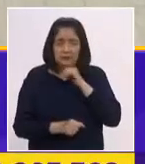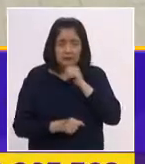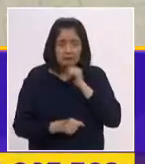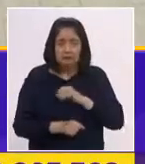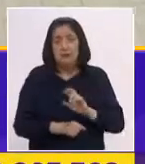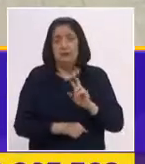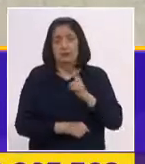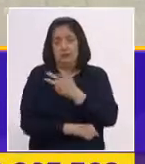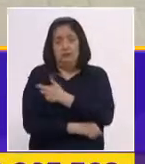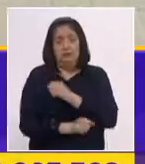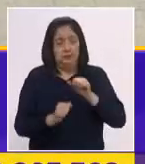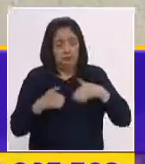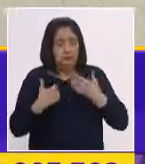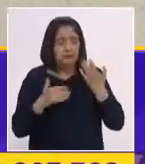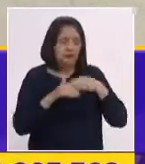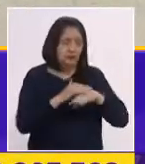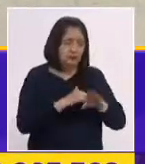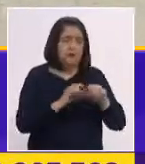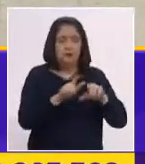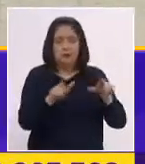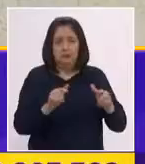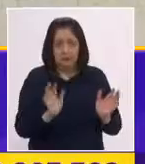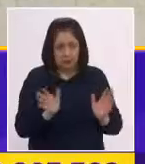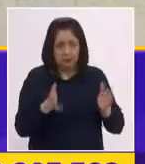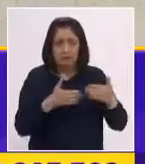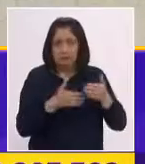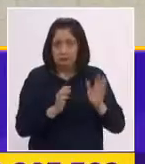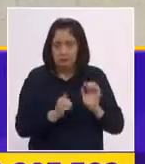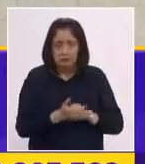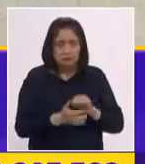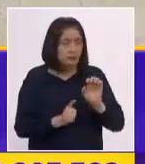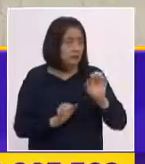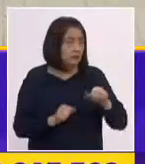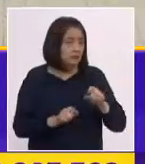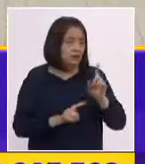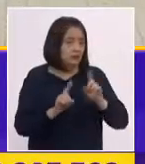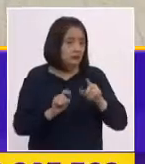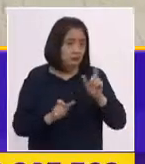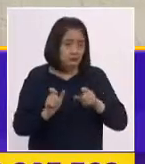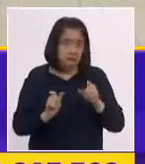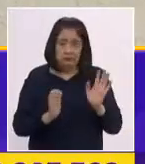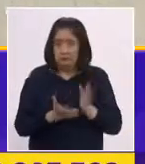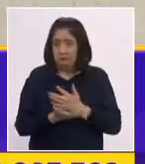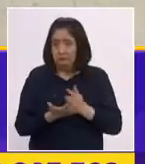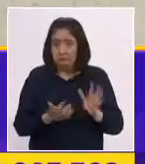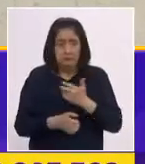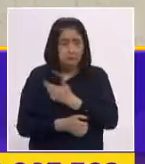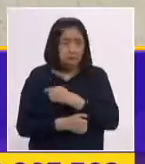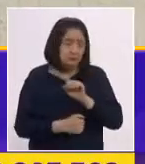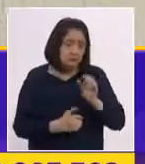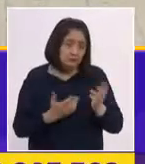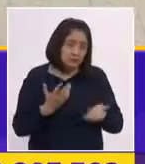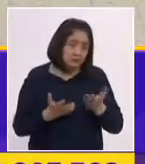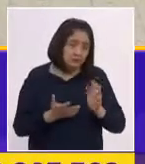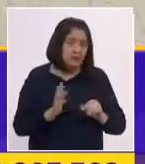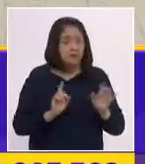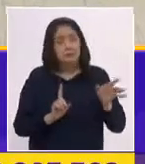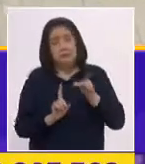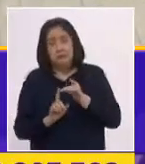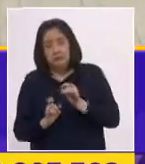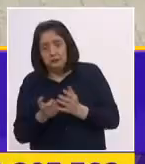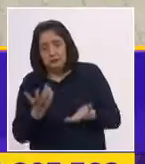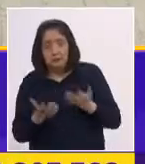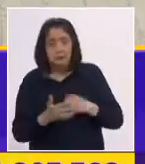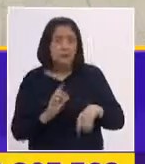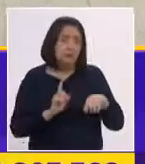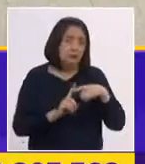para poder ingresar a establecimientos cerrados. Correcto. Hay todavía, evidentemente, algunas personas que si no se han vacunado puede ser porque han estado contagiadas, han